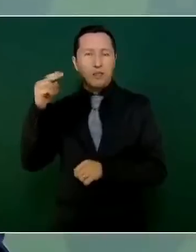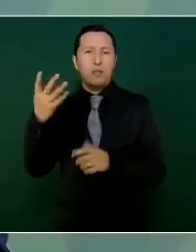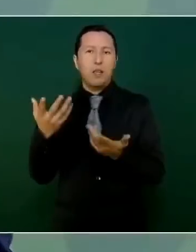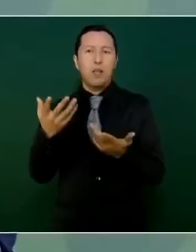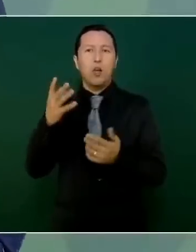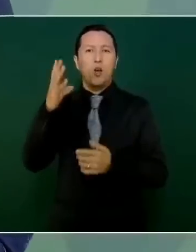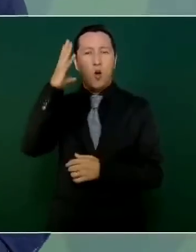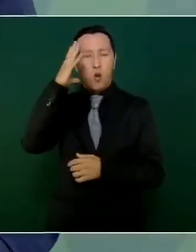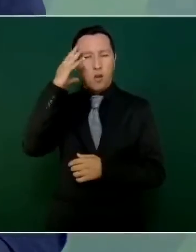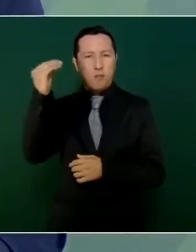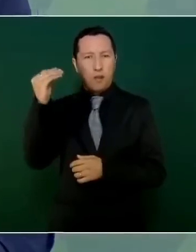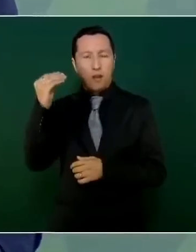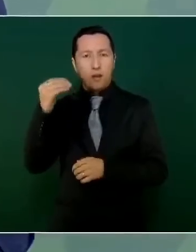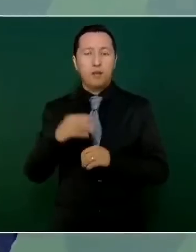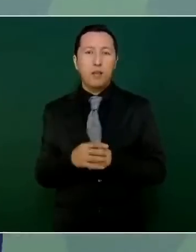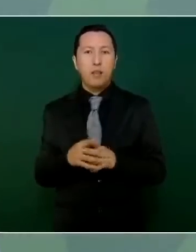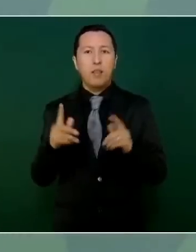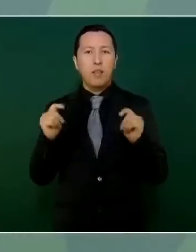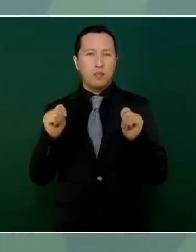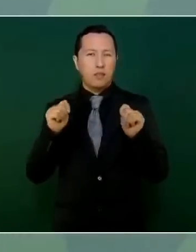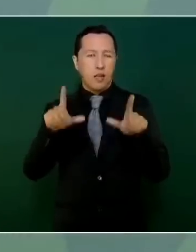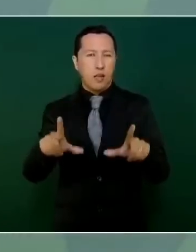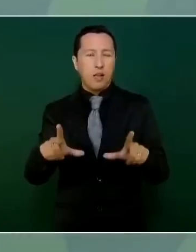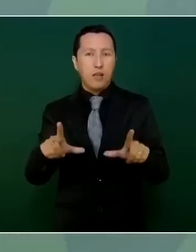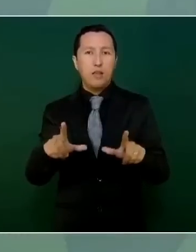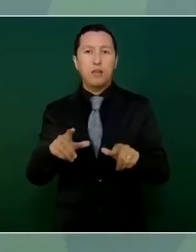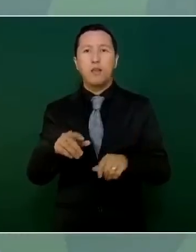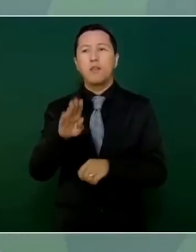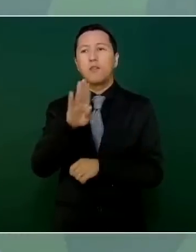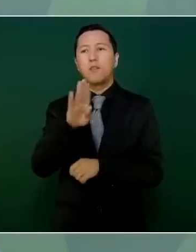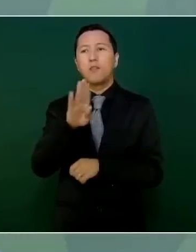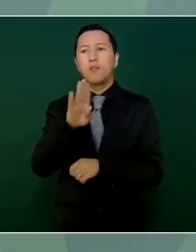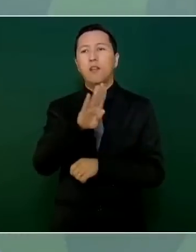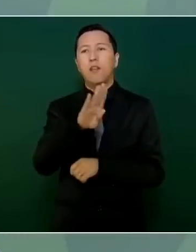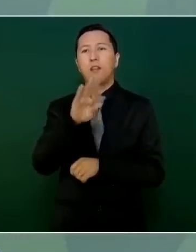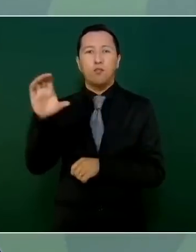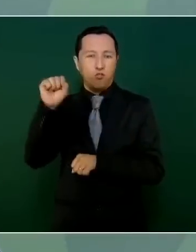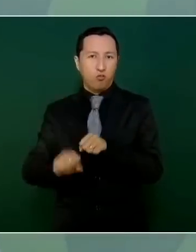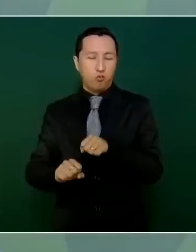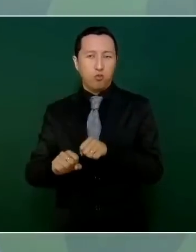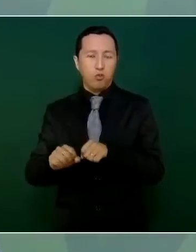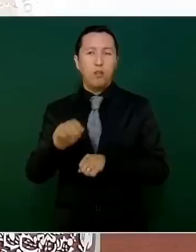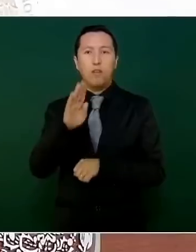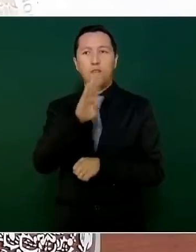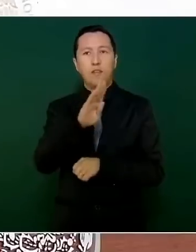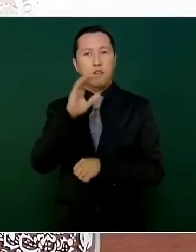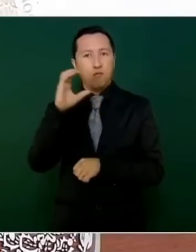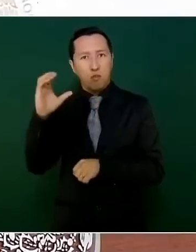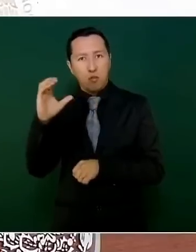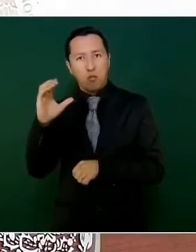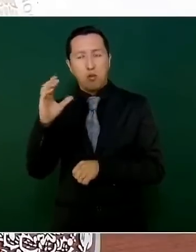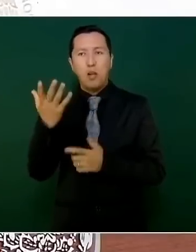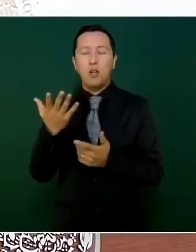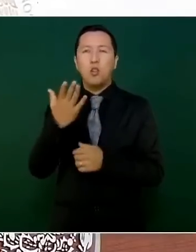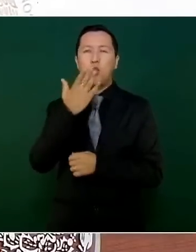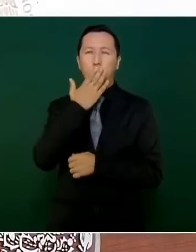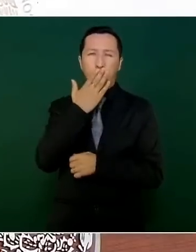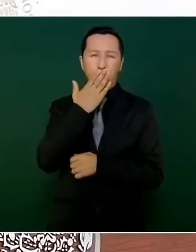Tlaxcala, Baja California Sur, Baja California,